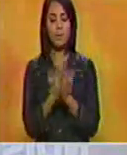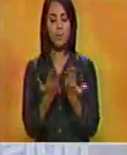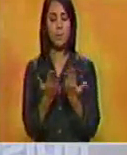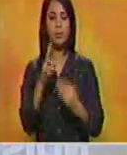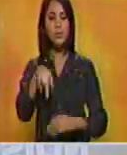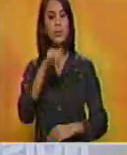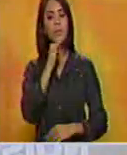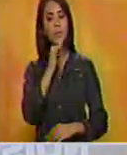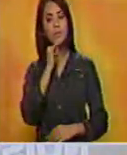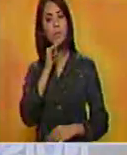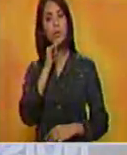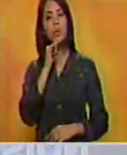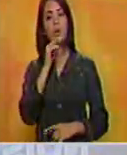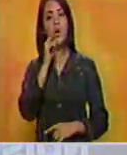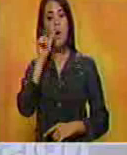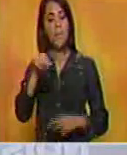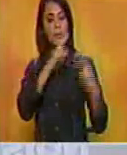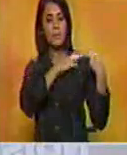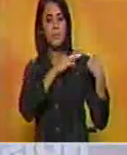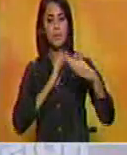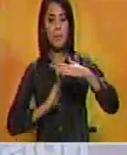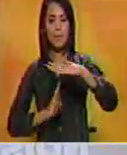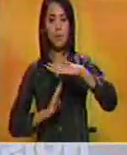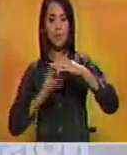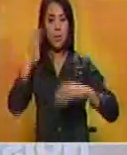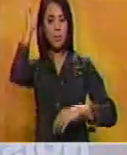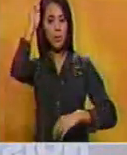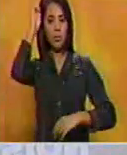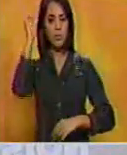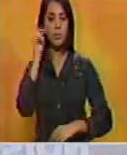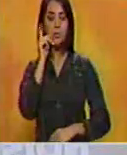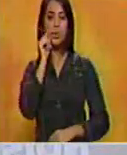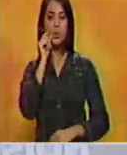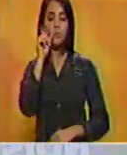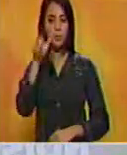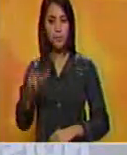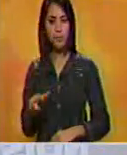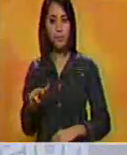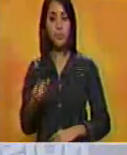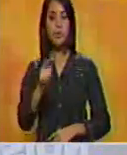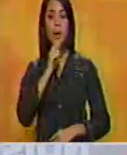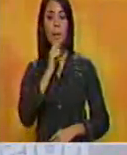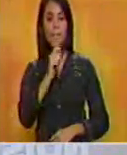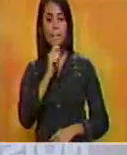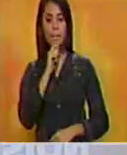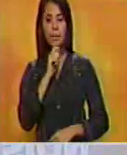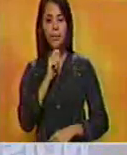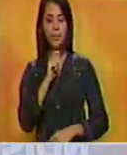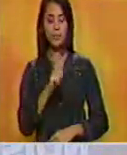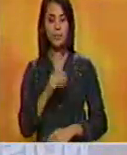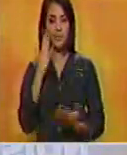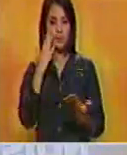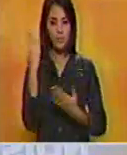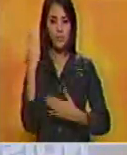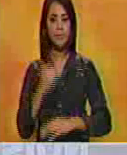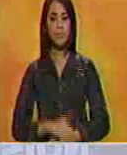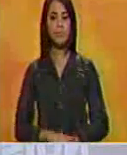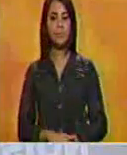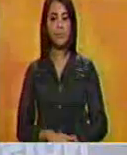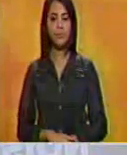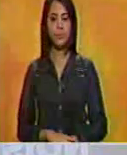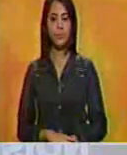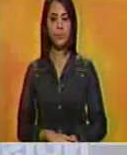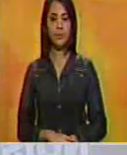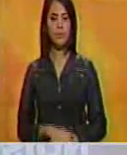Así lo afirmó el superintendente de Migración de Perú, Eduardo Sevilla. Nuestro aliado William John de Ecuavisa nos presenta más detalles